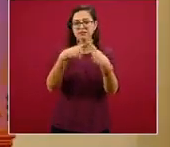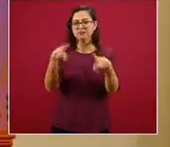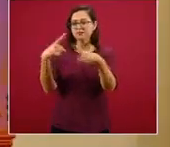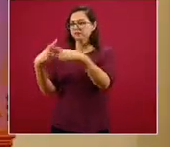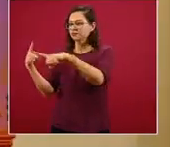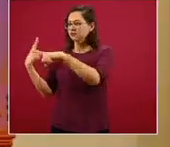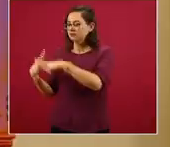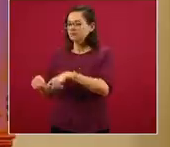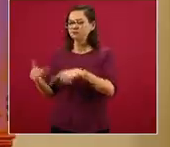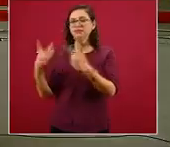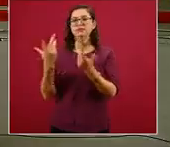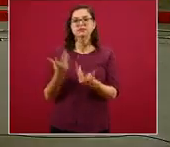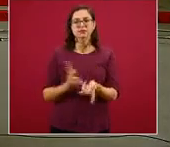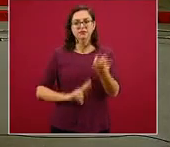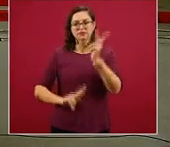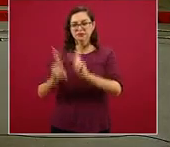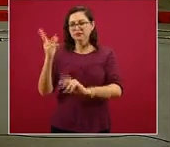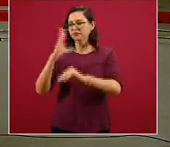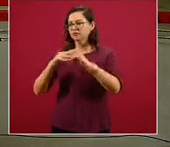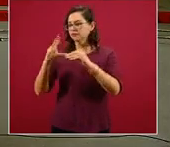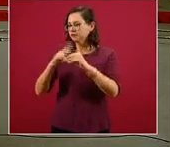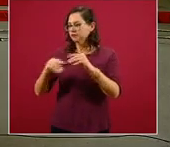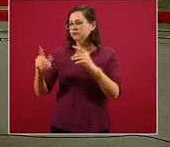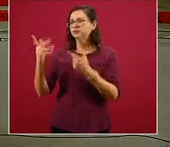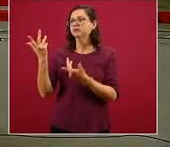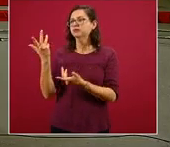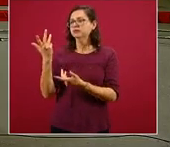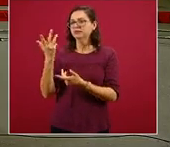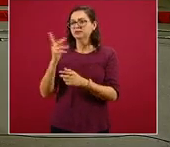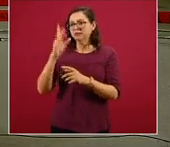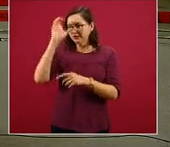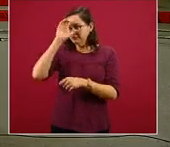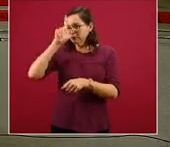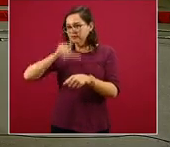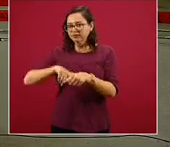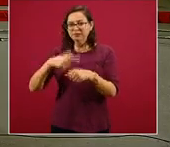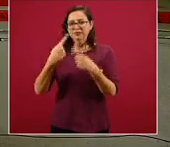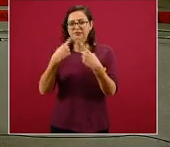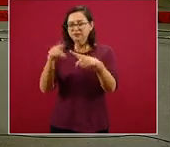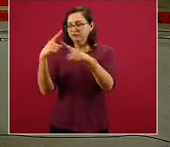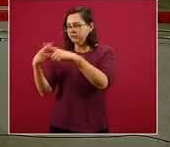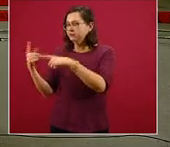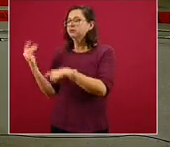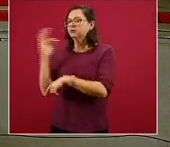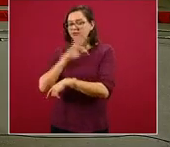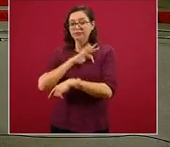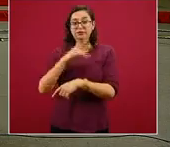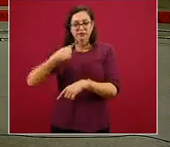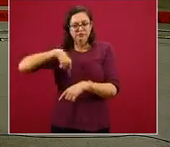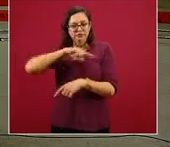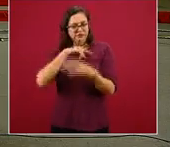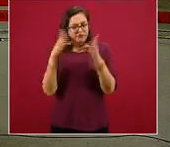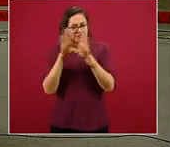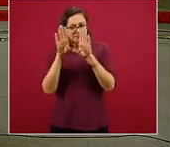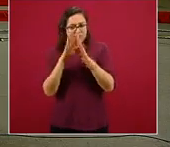y cultural para llevarlo a cabo. ¿Cómo lo vamos a hacer? ¿Qué planteamos? Y con esto termino. Adelante.